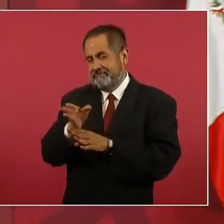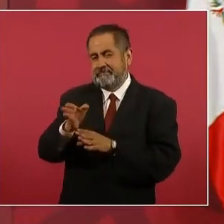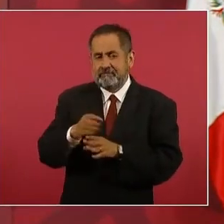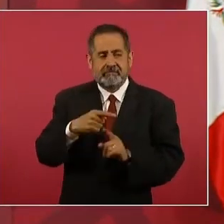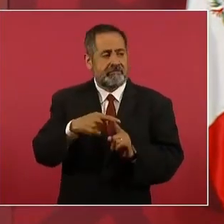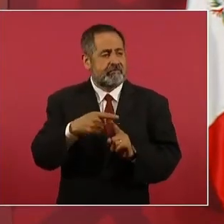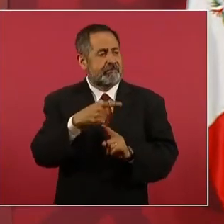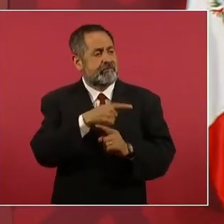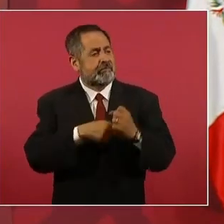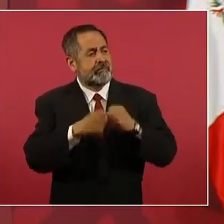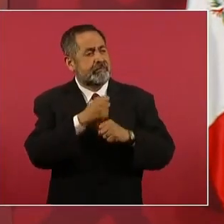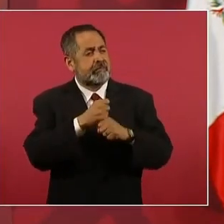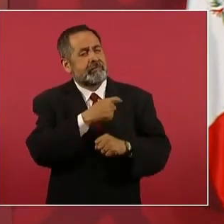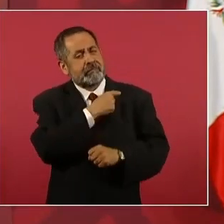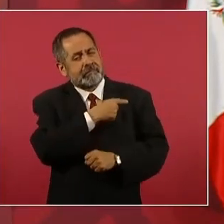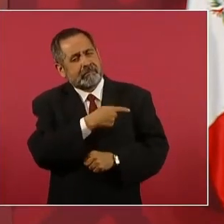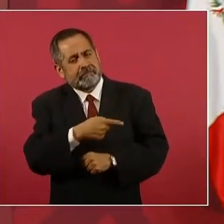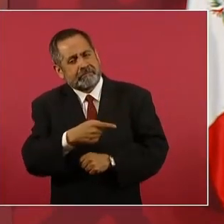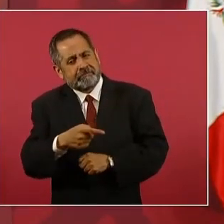viejas